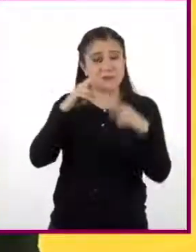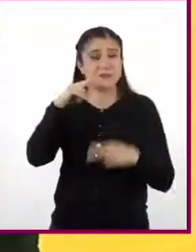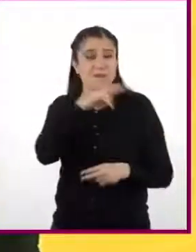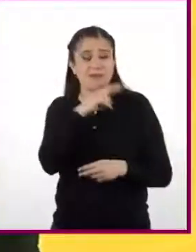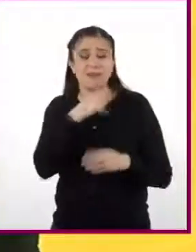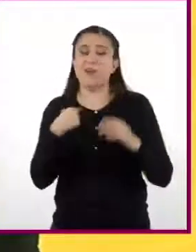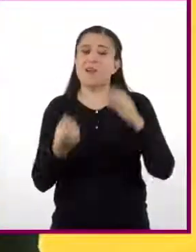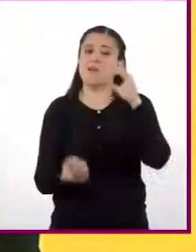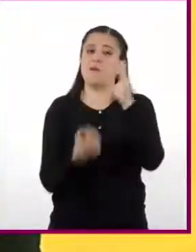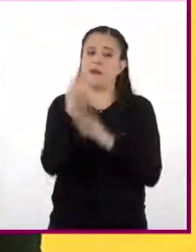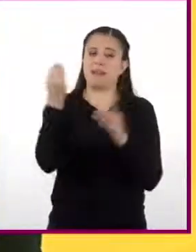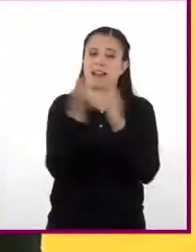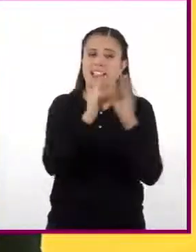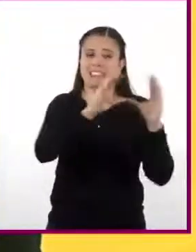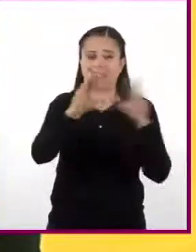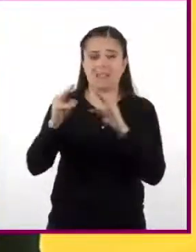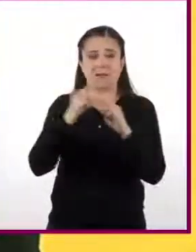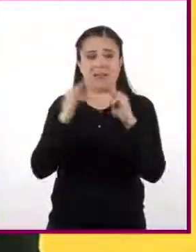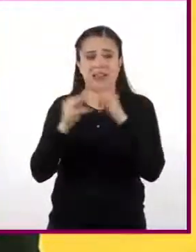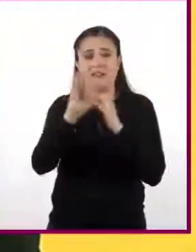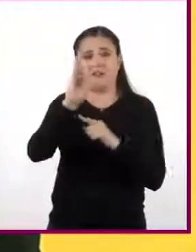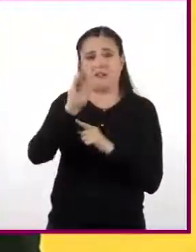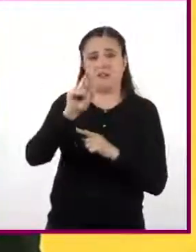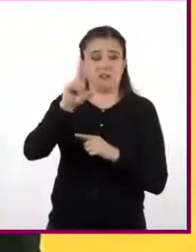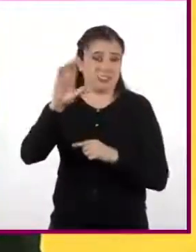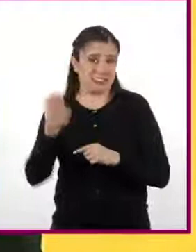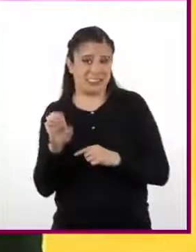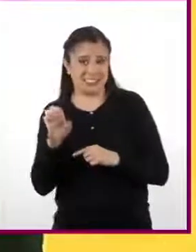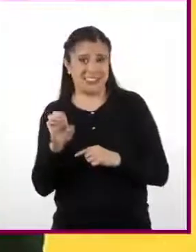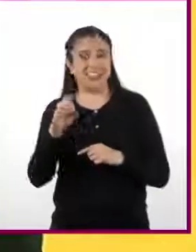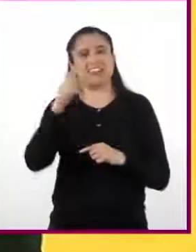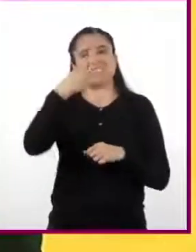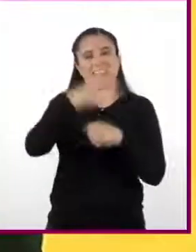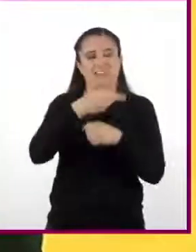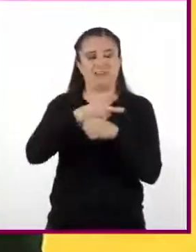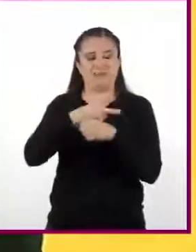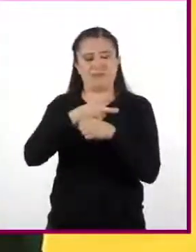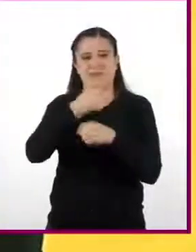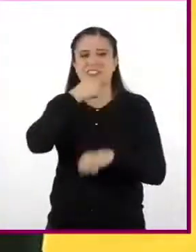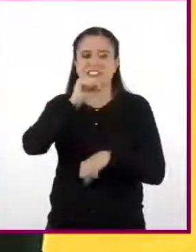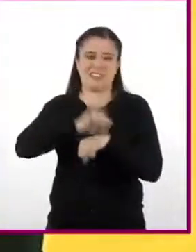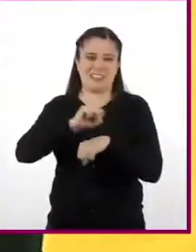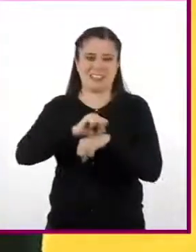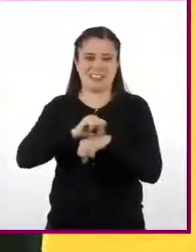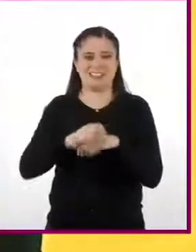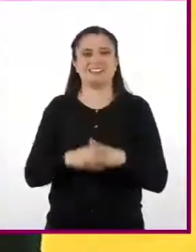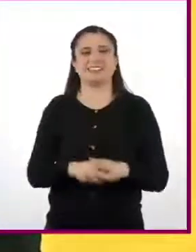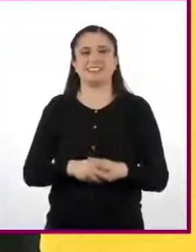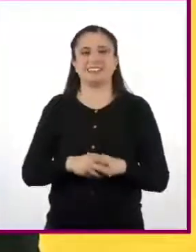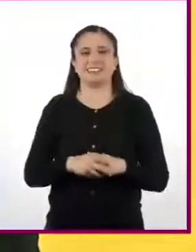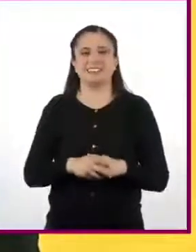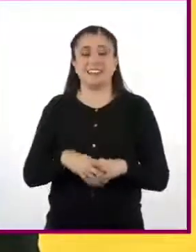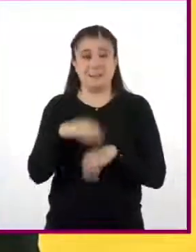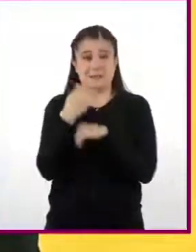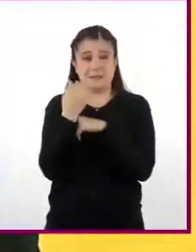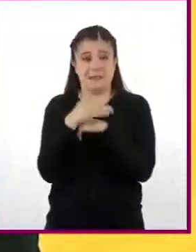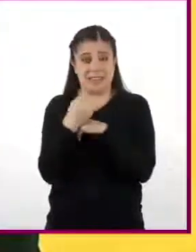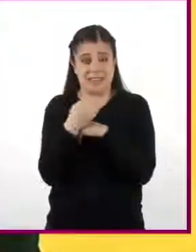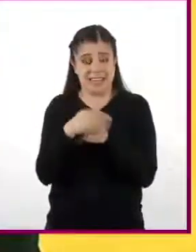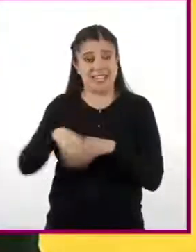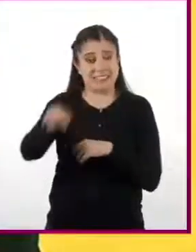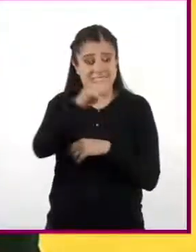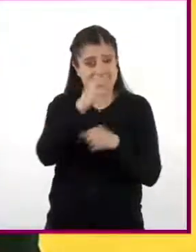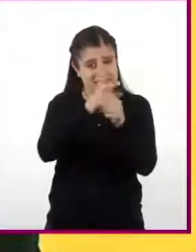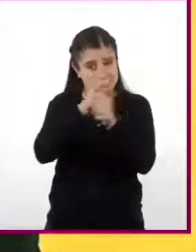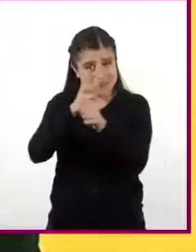en una nueva sesión de la asignatura de Formación Cívica y Ética de segundo grado de secundaria. Mientras tanto, las y